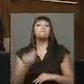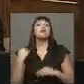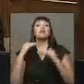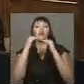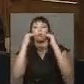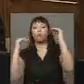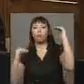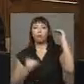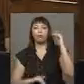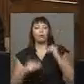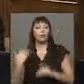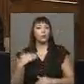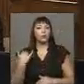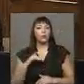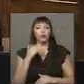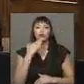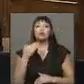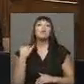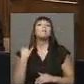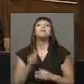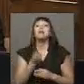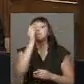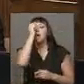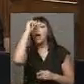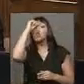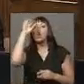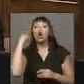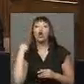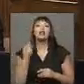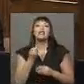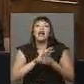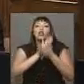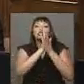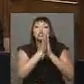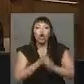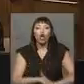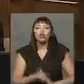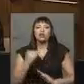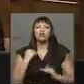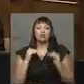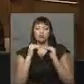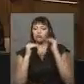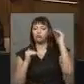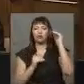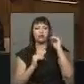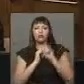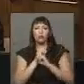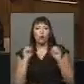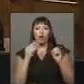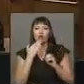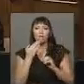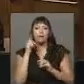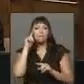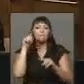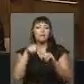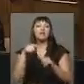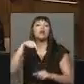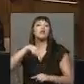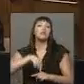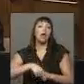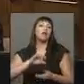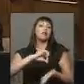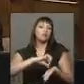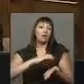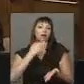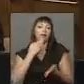desigualdades aberrantes y patrones culturales obsoletos que resultan absolutamente incompatibles con la meta común de esta patria